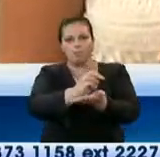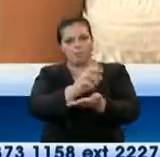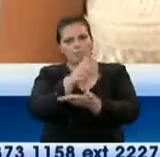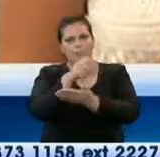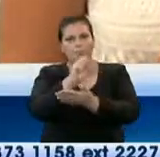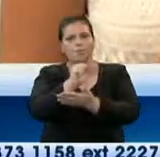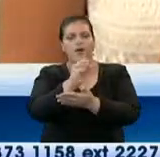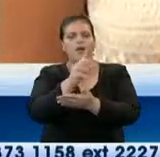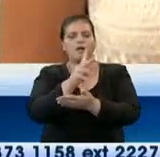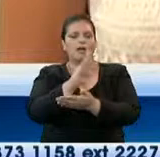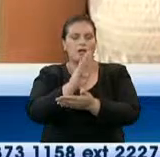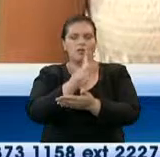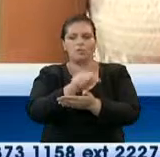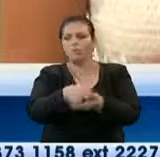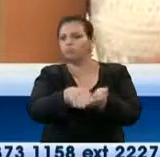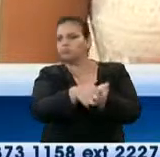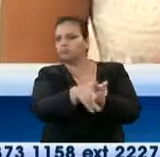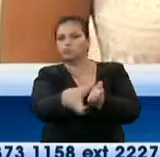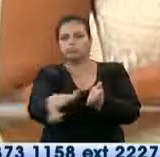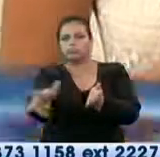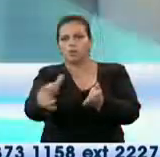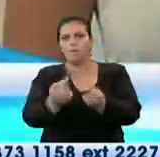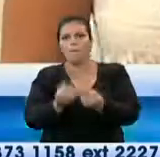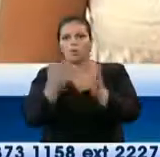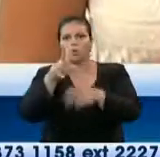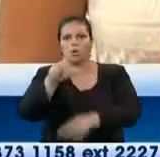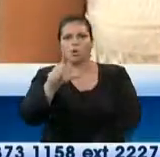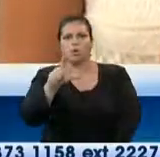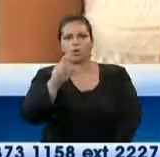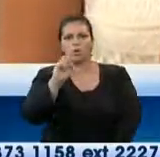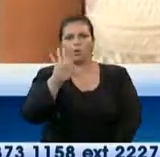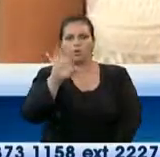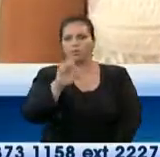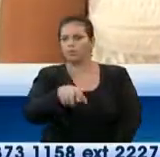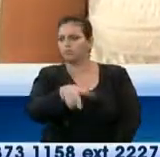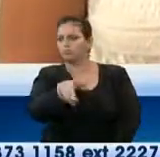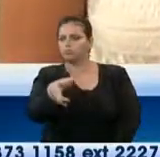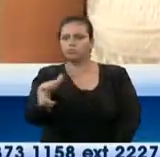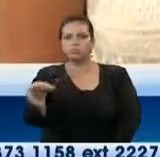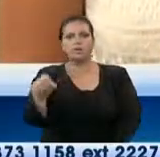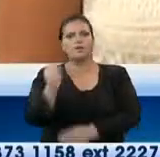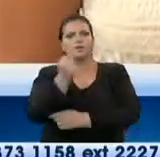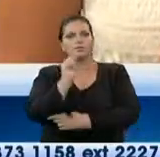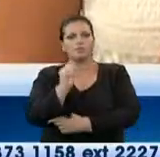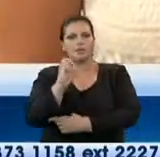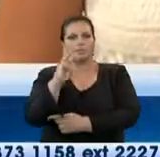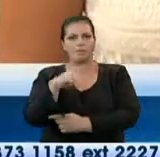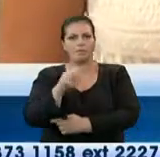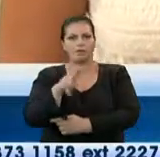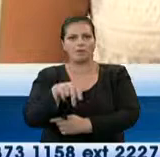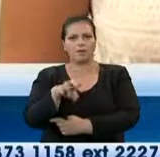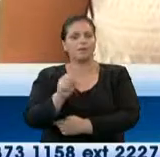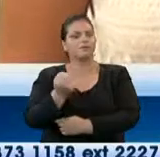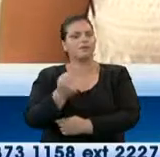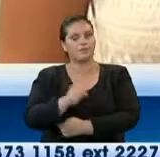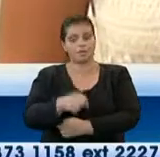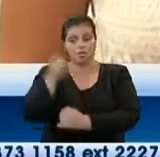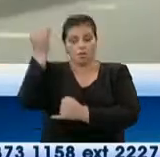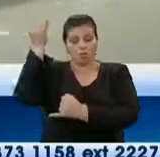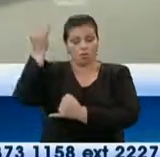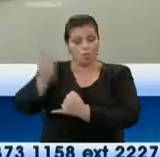programa habitacional Mucholote y la Ciudadela del Magisterio, y termina en Avenida Francisco de Orellana, a la altura de la vía